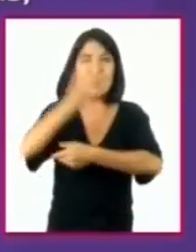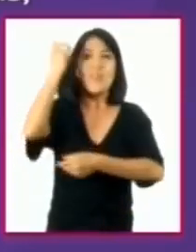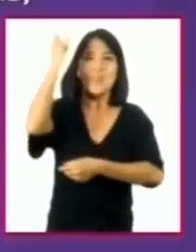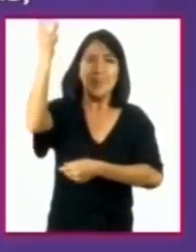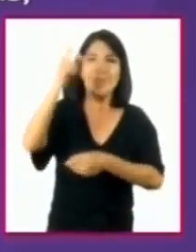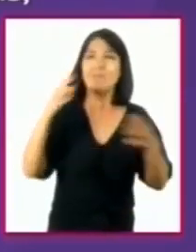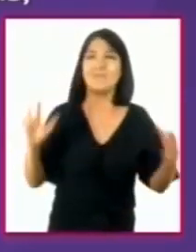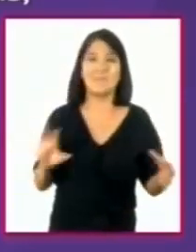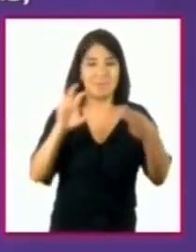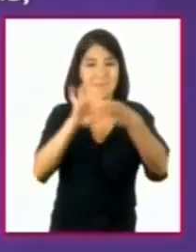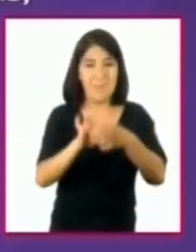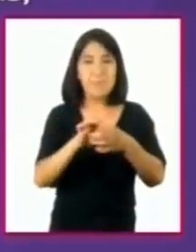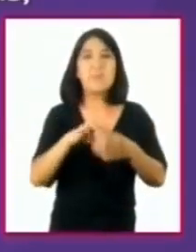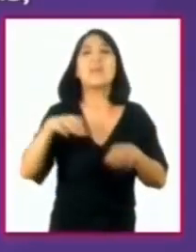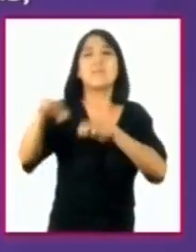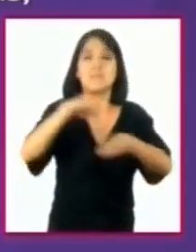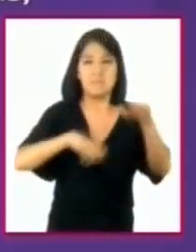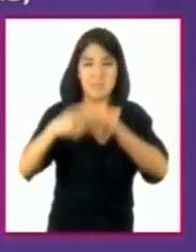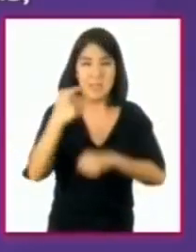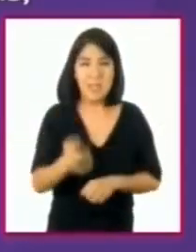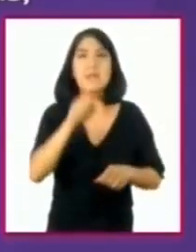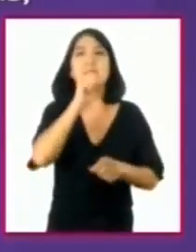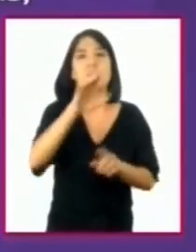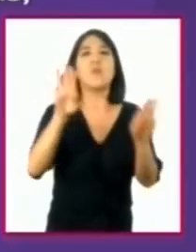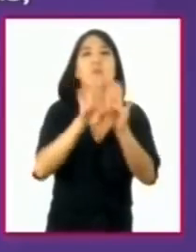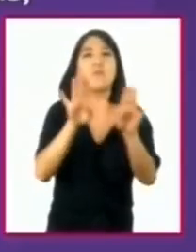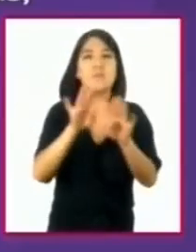geográficas, sistema económico y cronología.